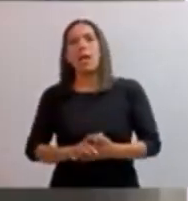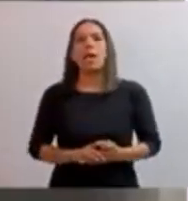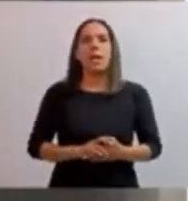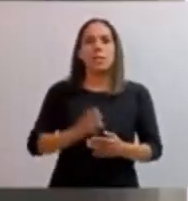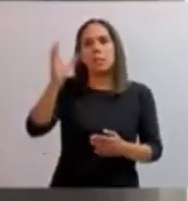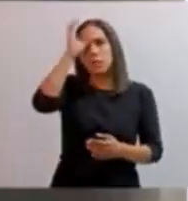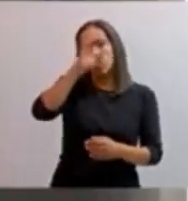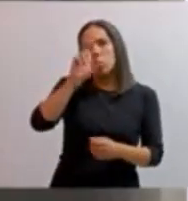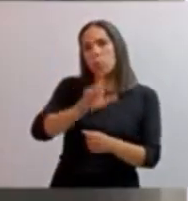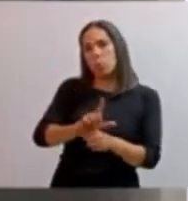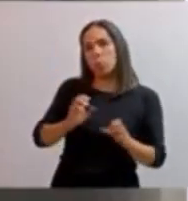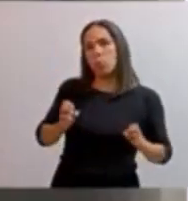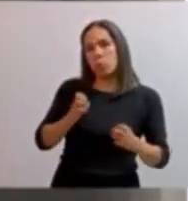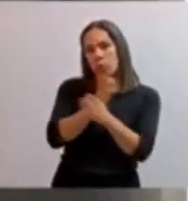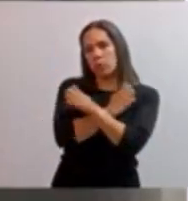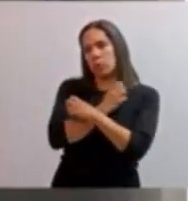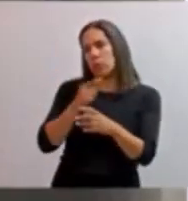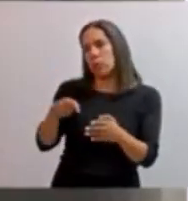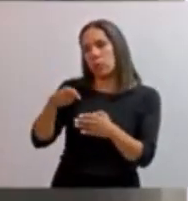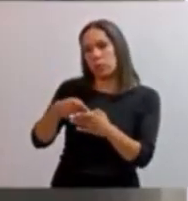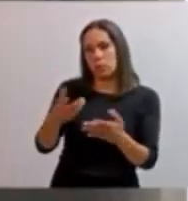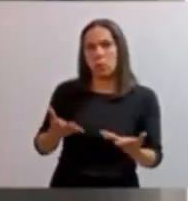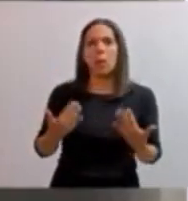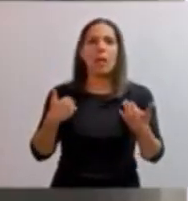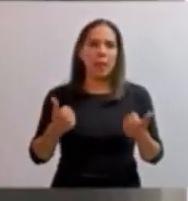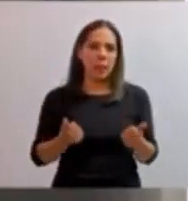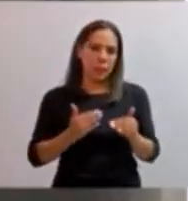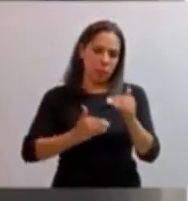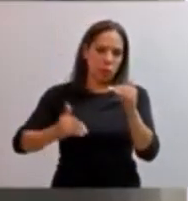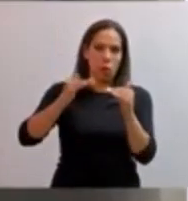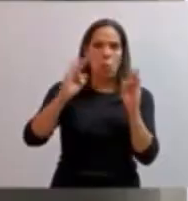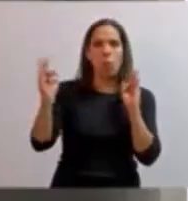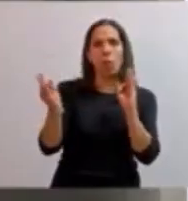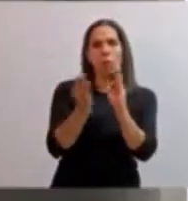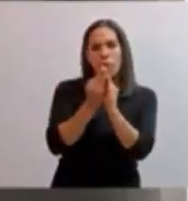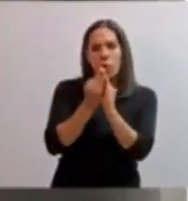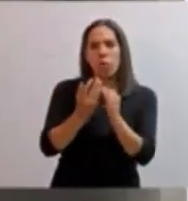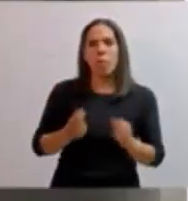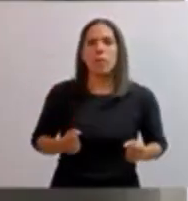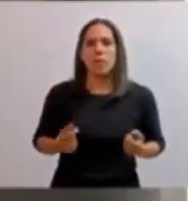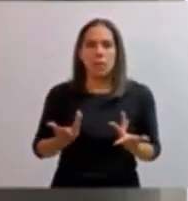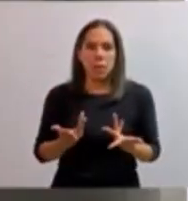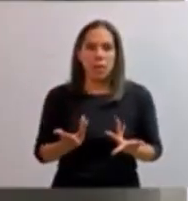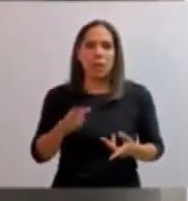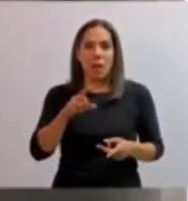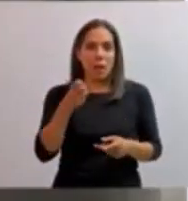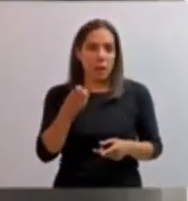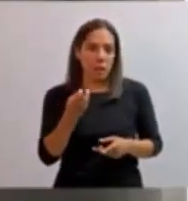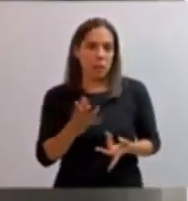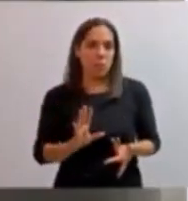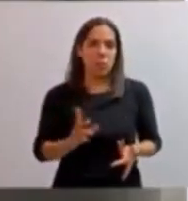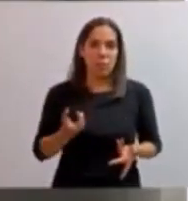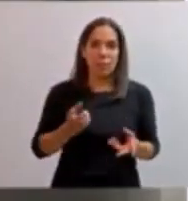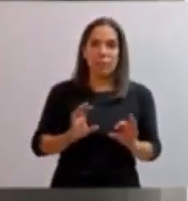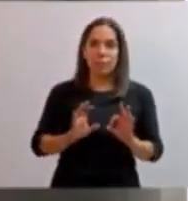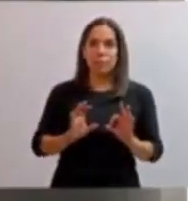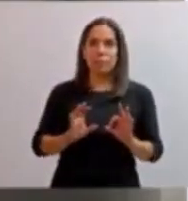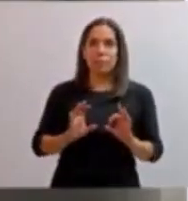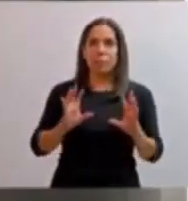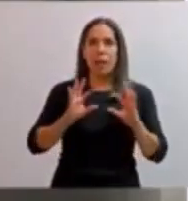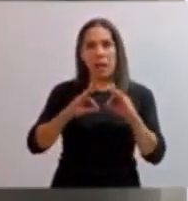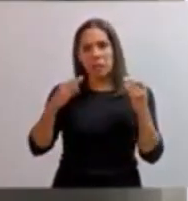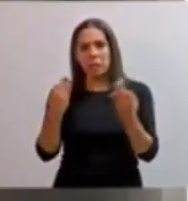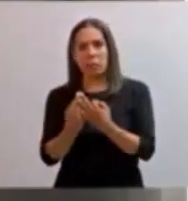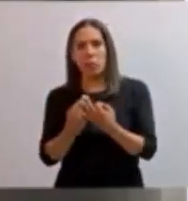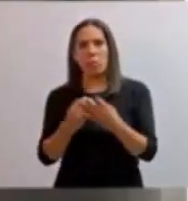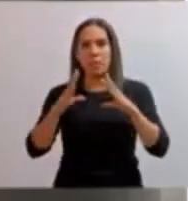organización, van teniendo un acercamiento gradual a lo que implica el ejercicio de la docencia. En los